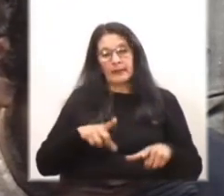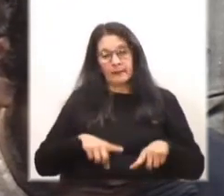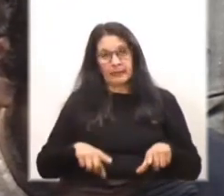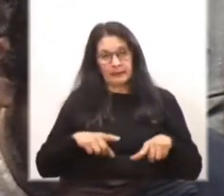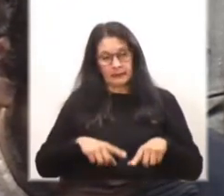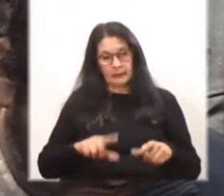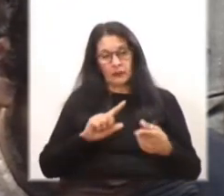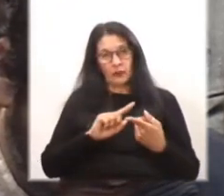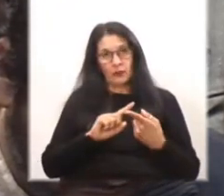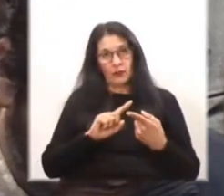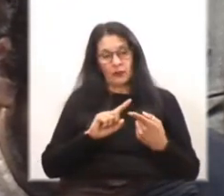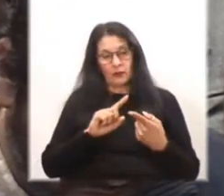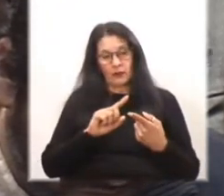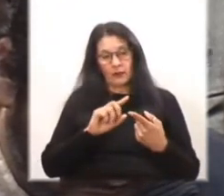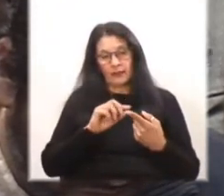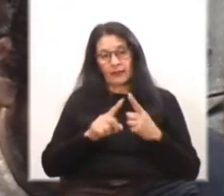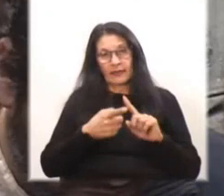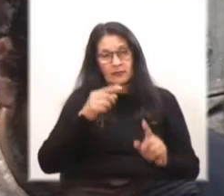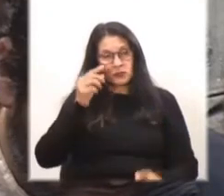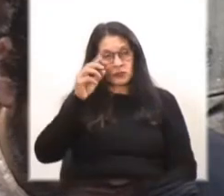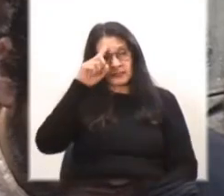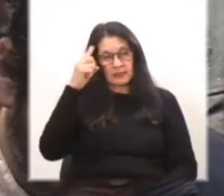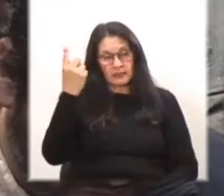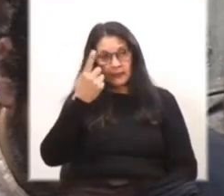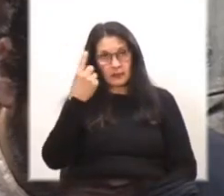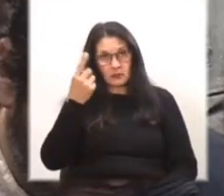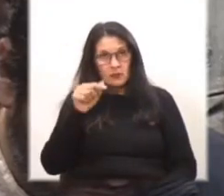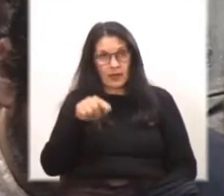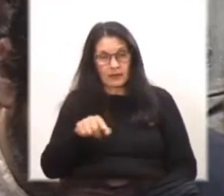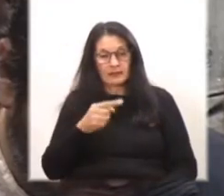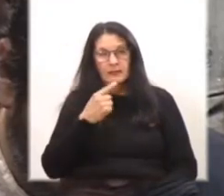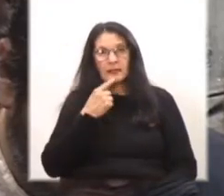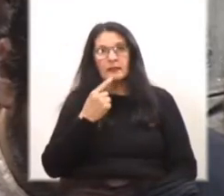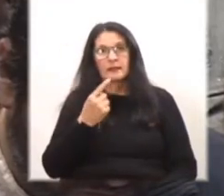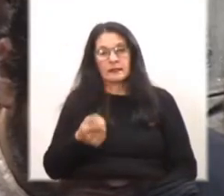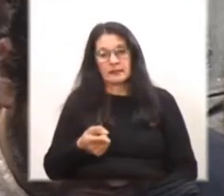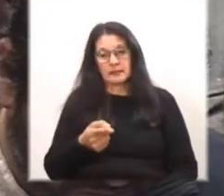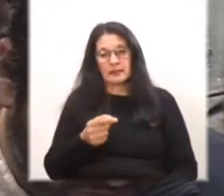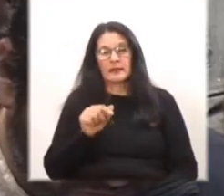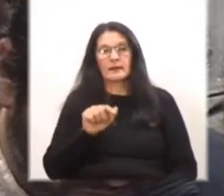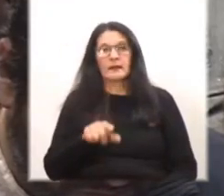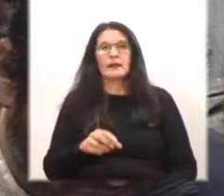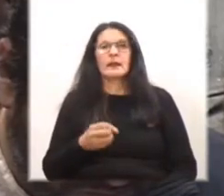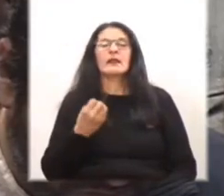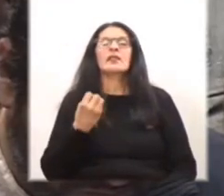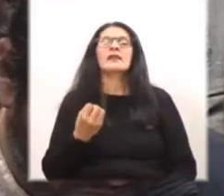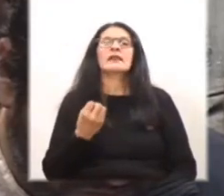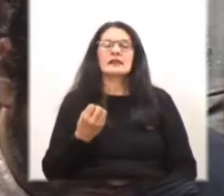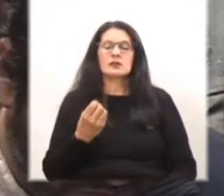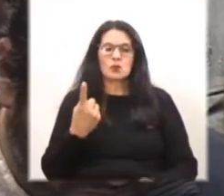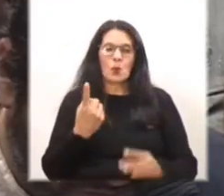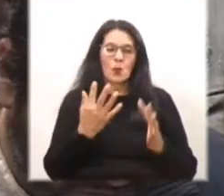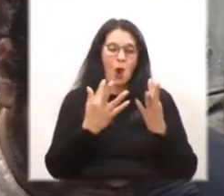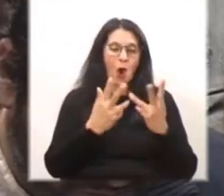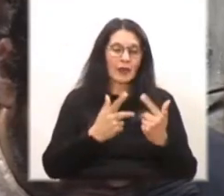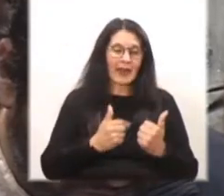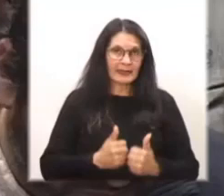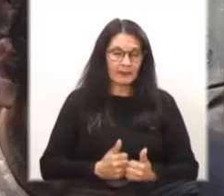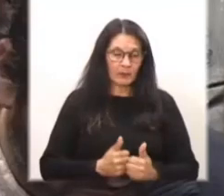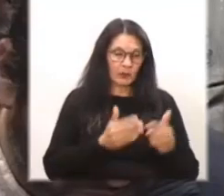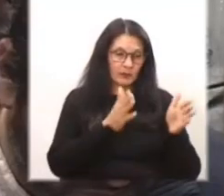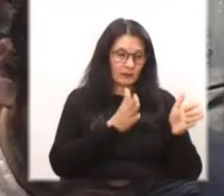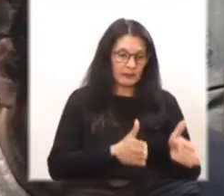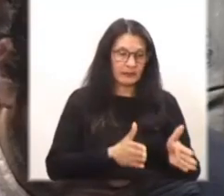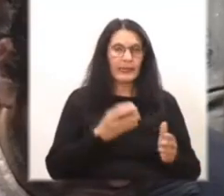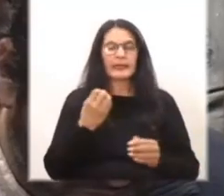Relaciones Exteriores radica la rectoría de lo que es un organismo binacional y la representación de